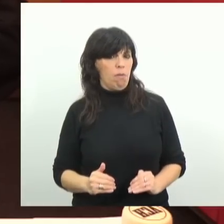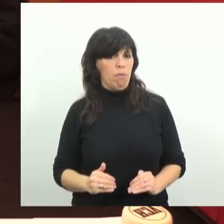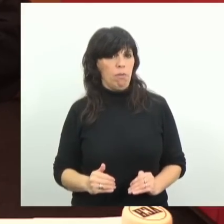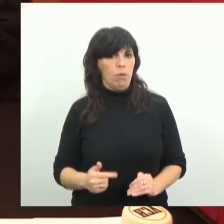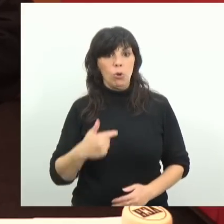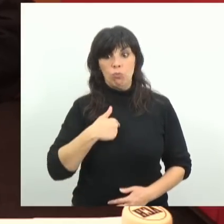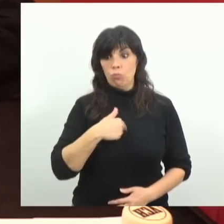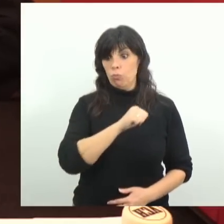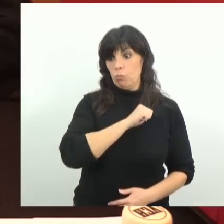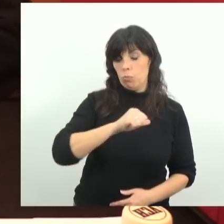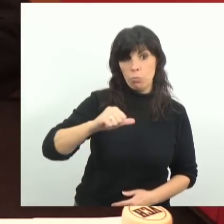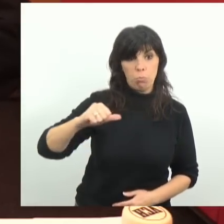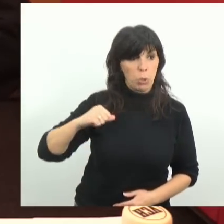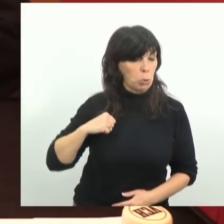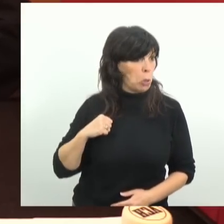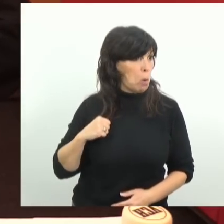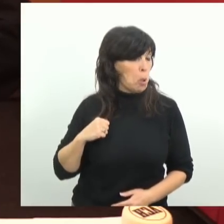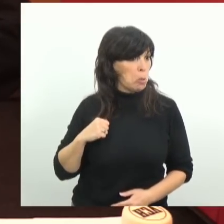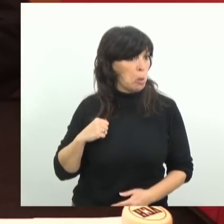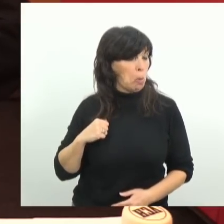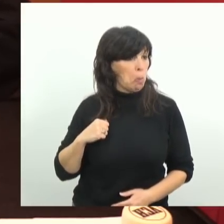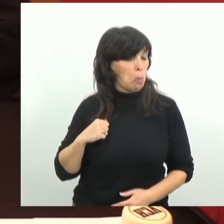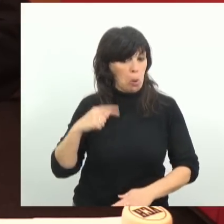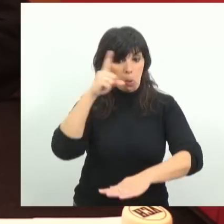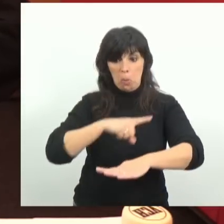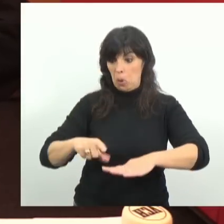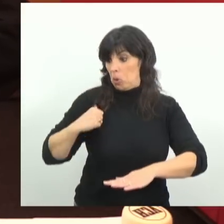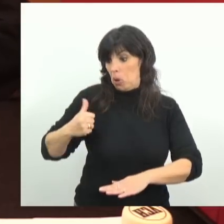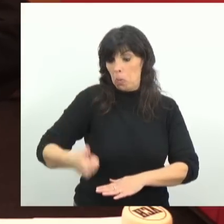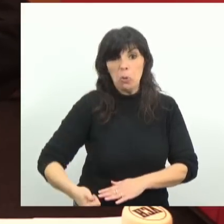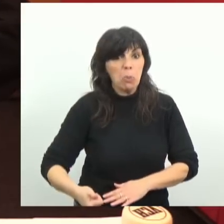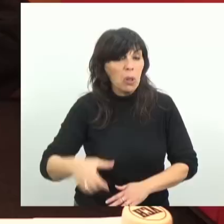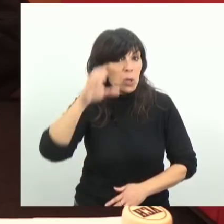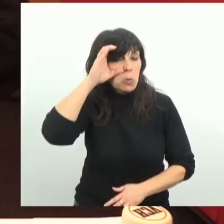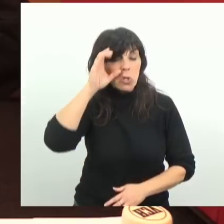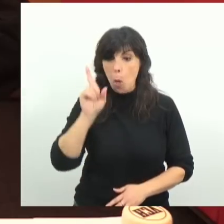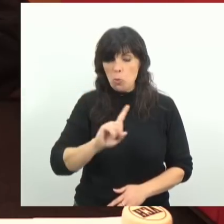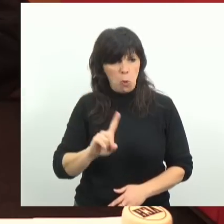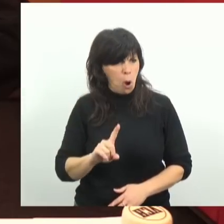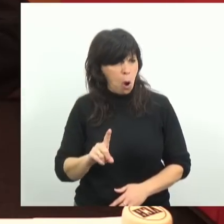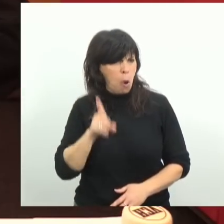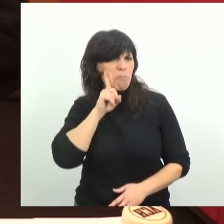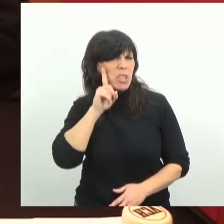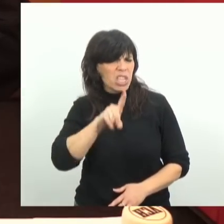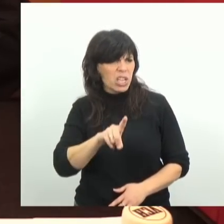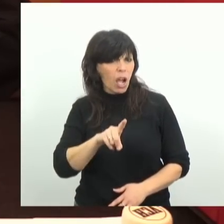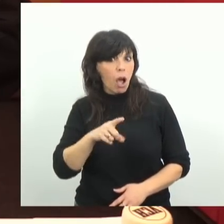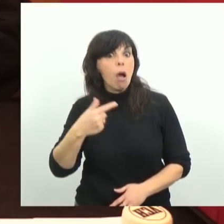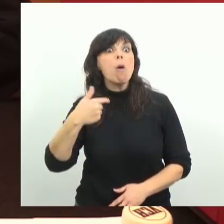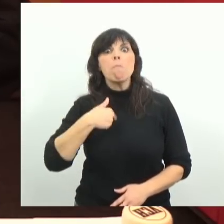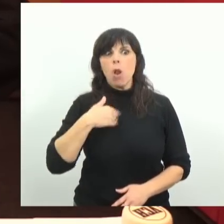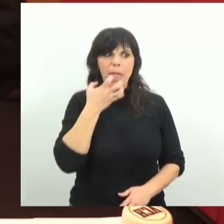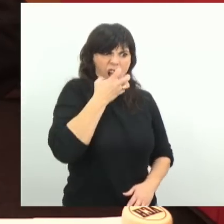Yo personalmente nunca he oído a uno. ¿Por qué? Porque no existe. En la palabra de Dios solo